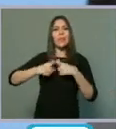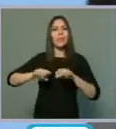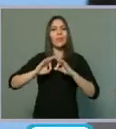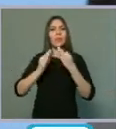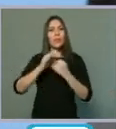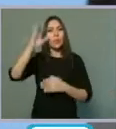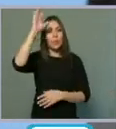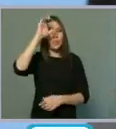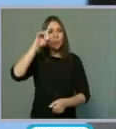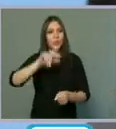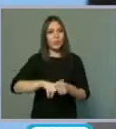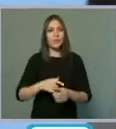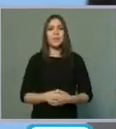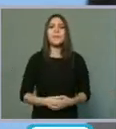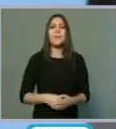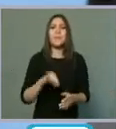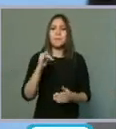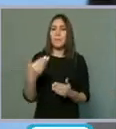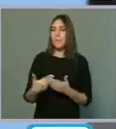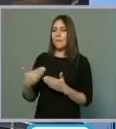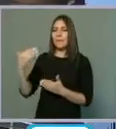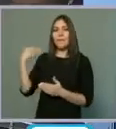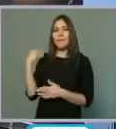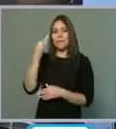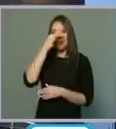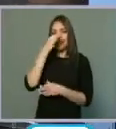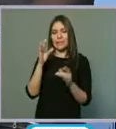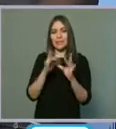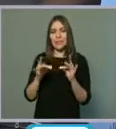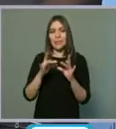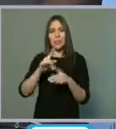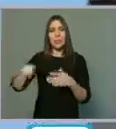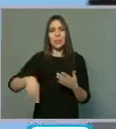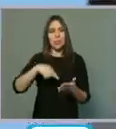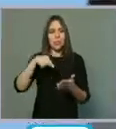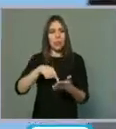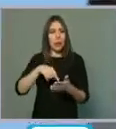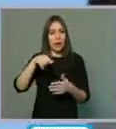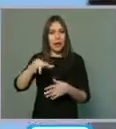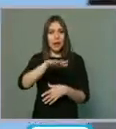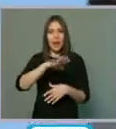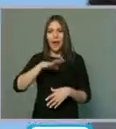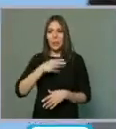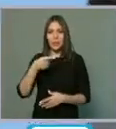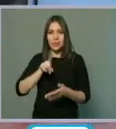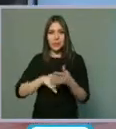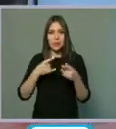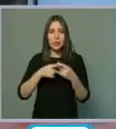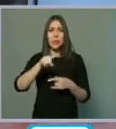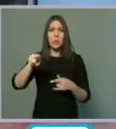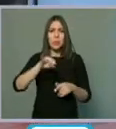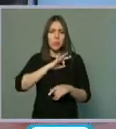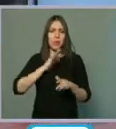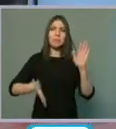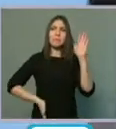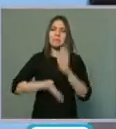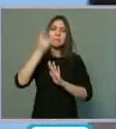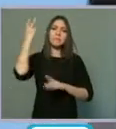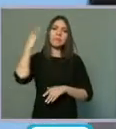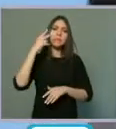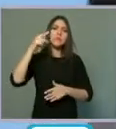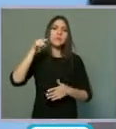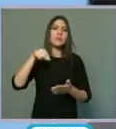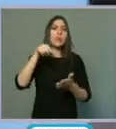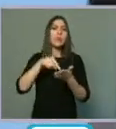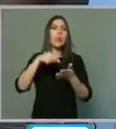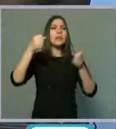de todo este contexto de historia, pues sabemos que es un lugar seguro para viajar, que eso es maravilloso, que pues si alrededor de una